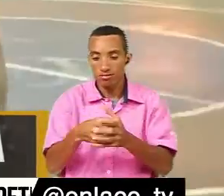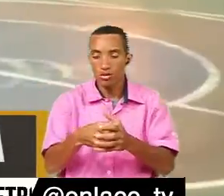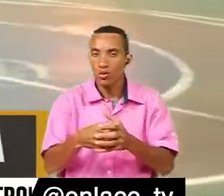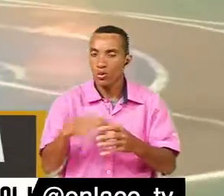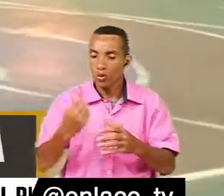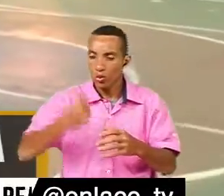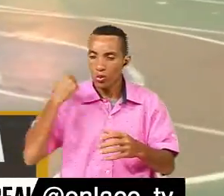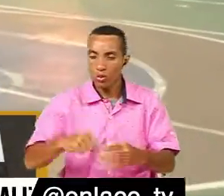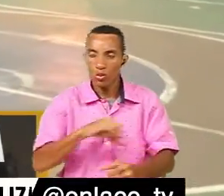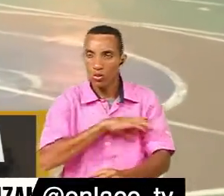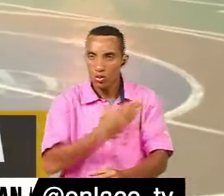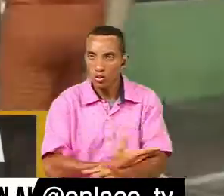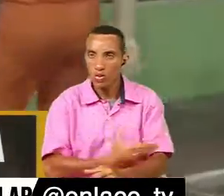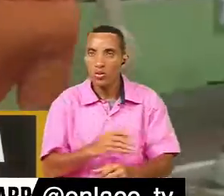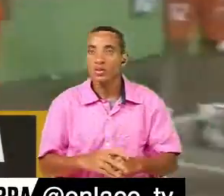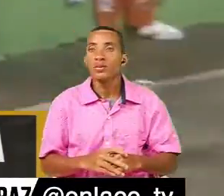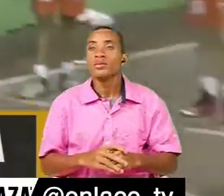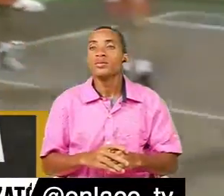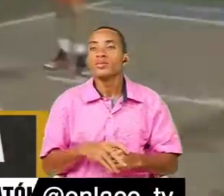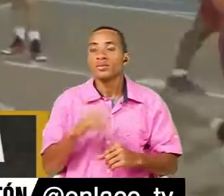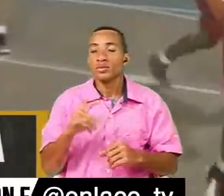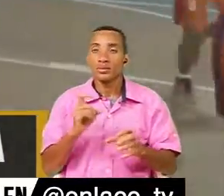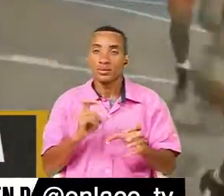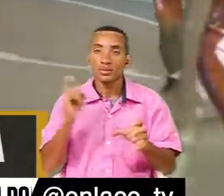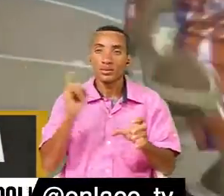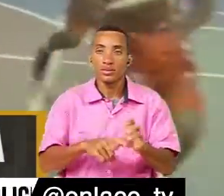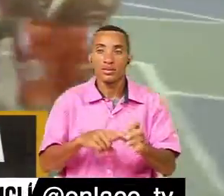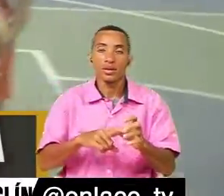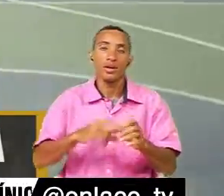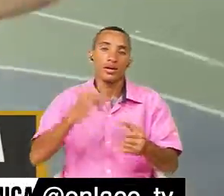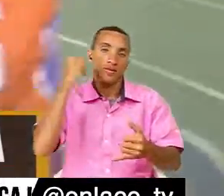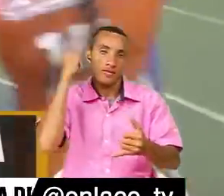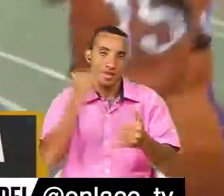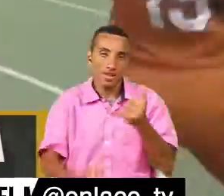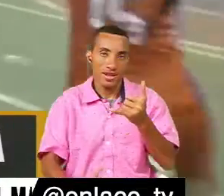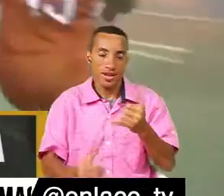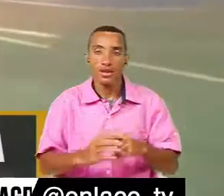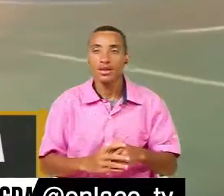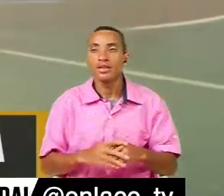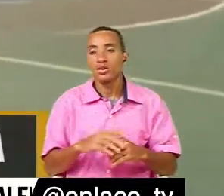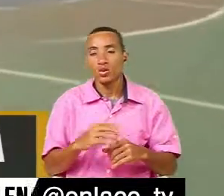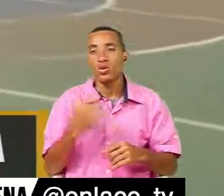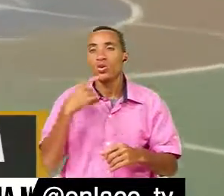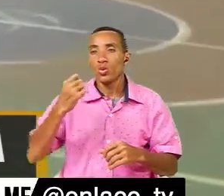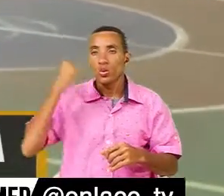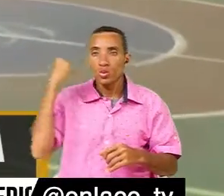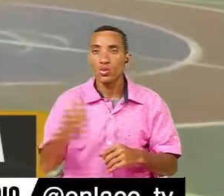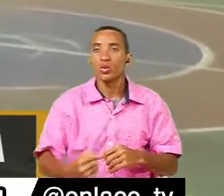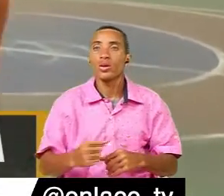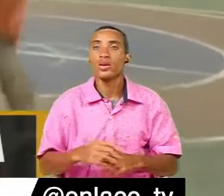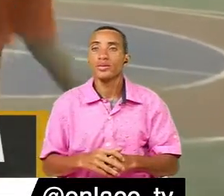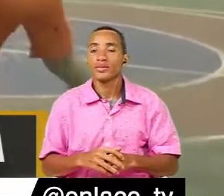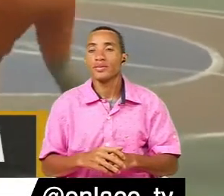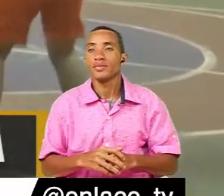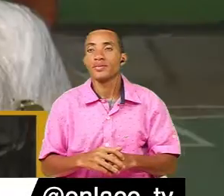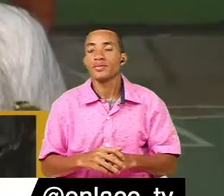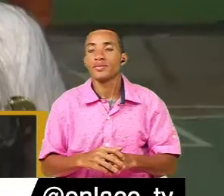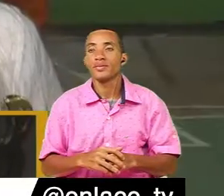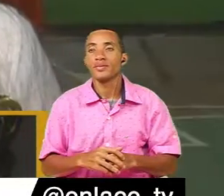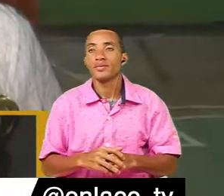pues logramos clasificar a la final. Pues la final sí fue un poco dura y pues